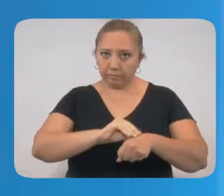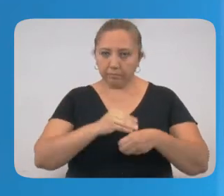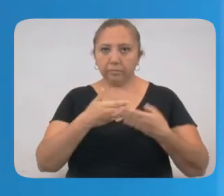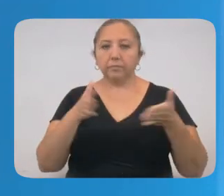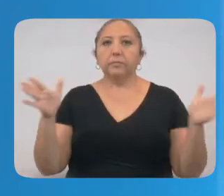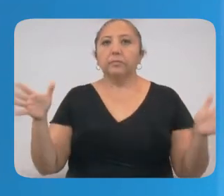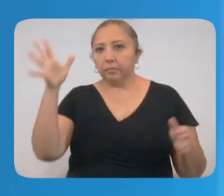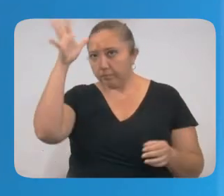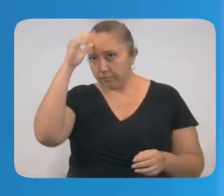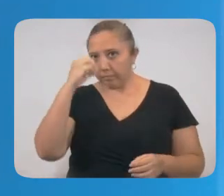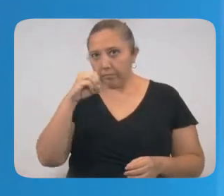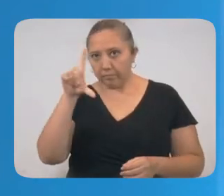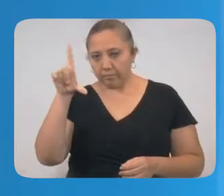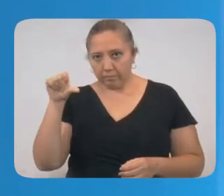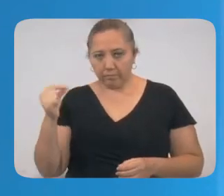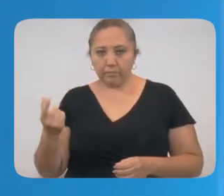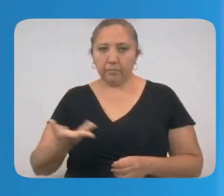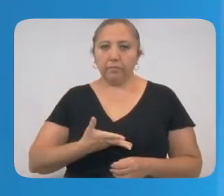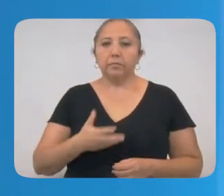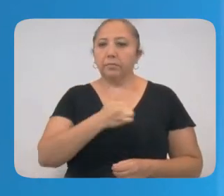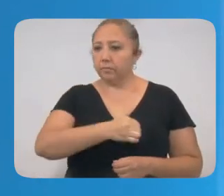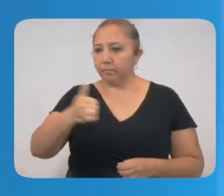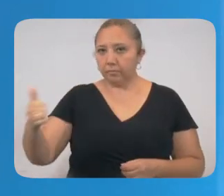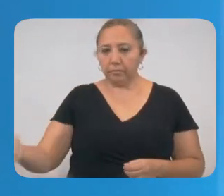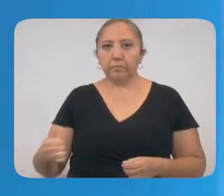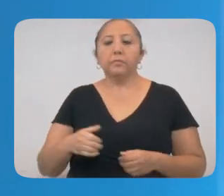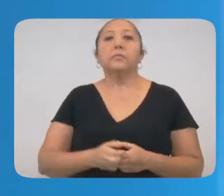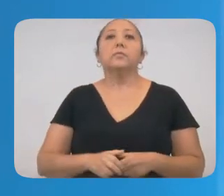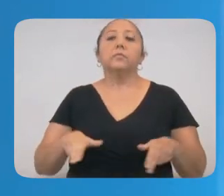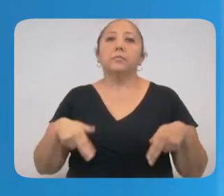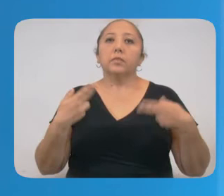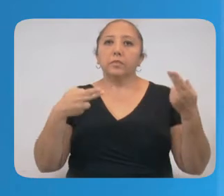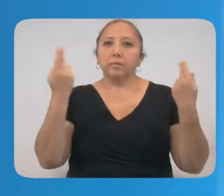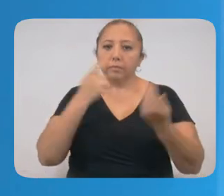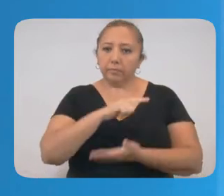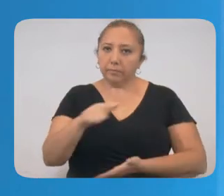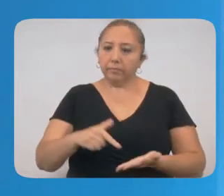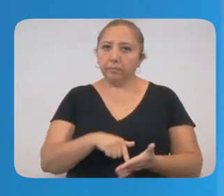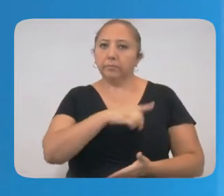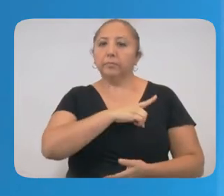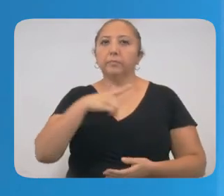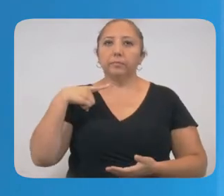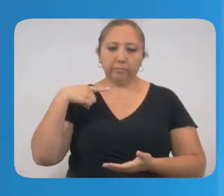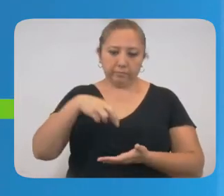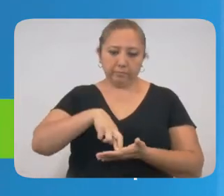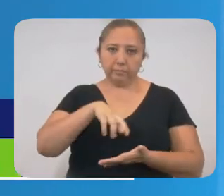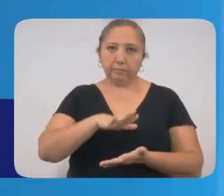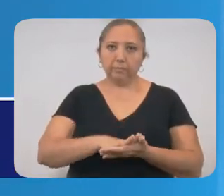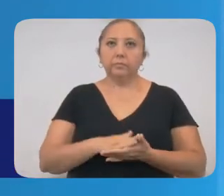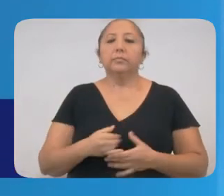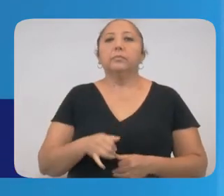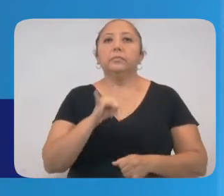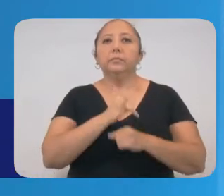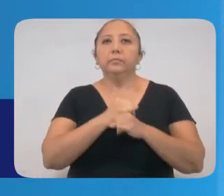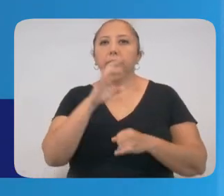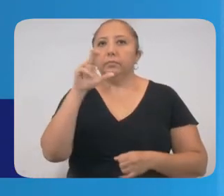a la ola que les corresponda, los comercios y establecimientos deben inscribirse en el micrositio